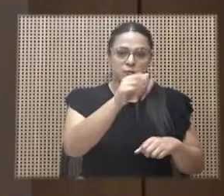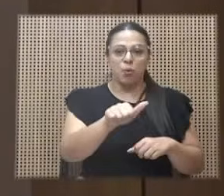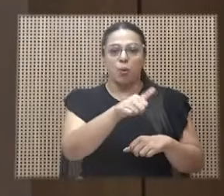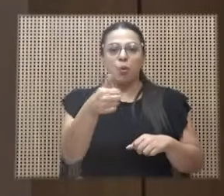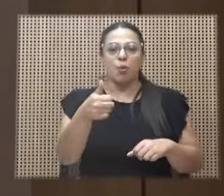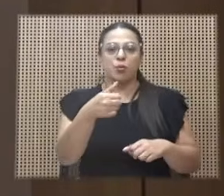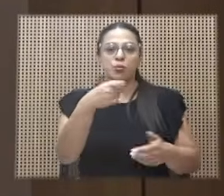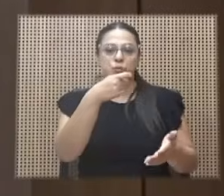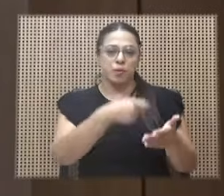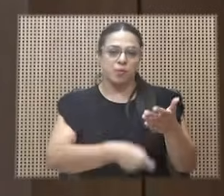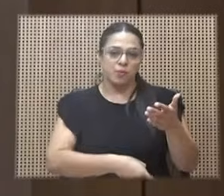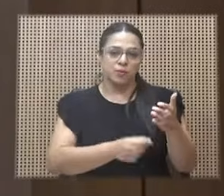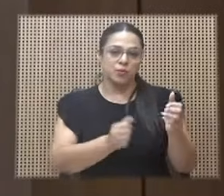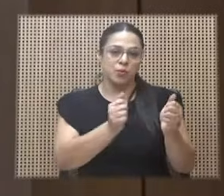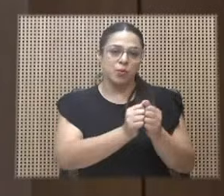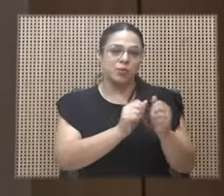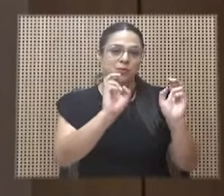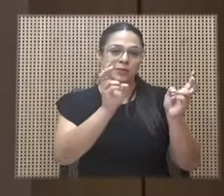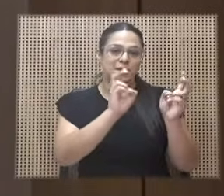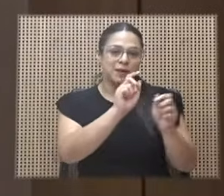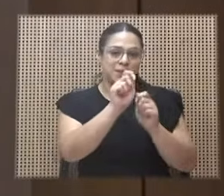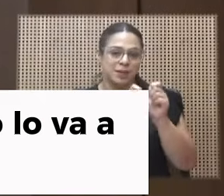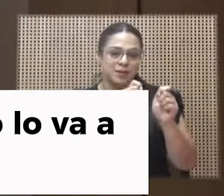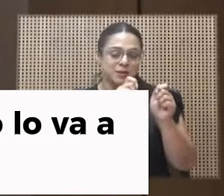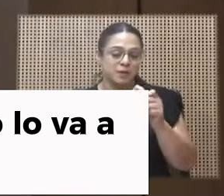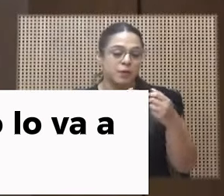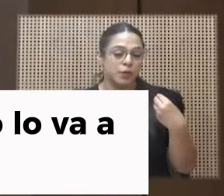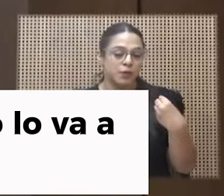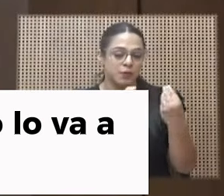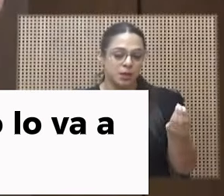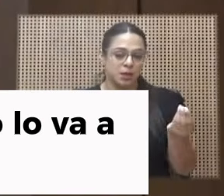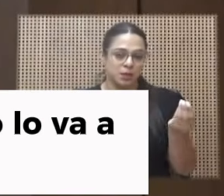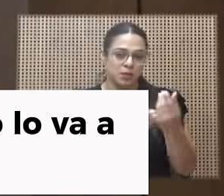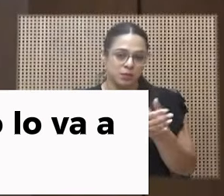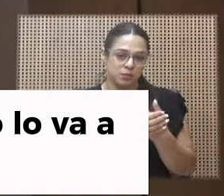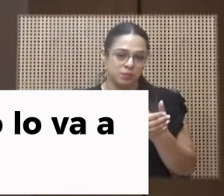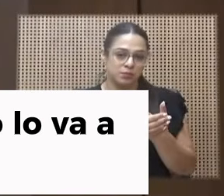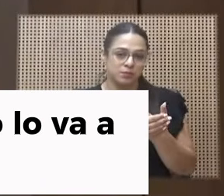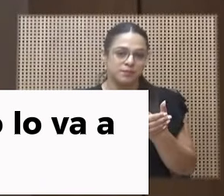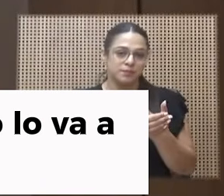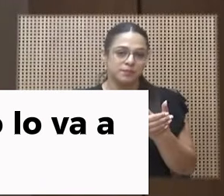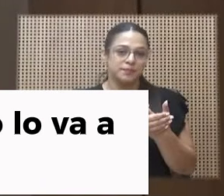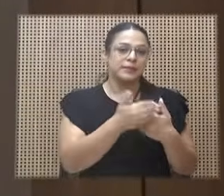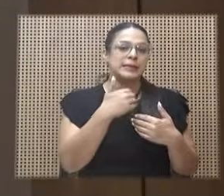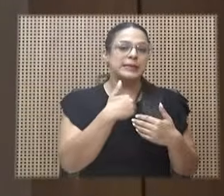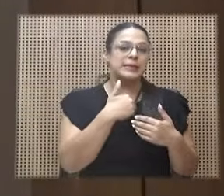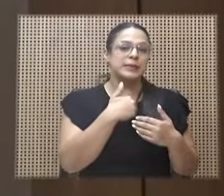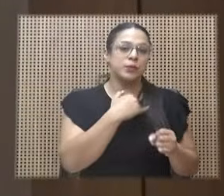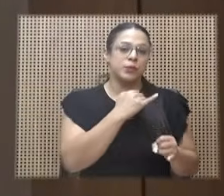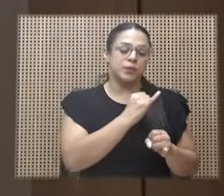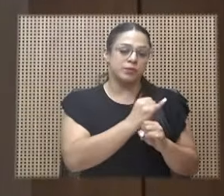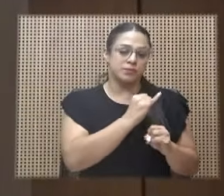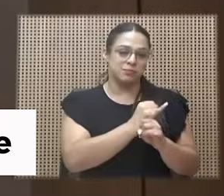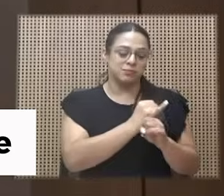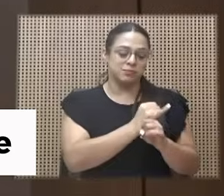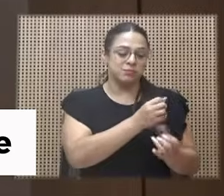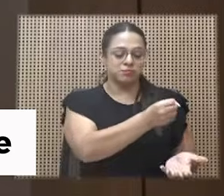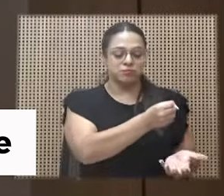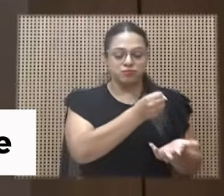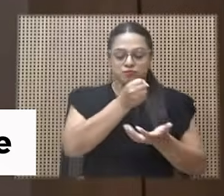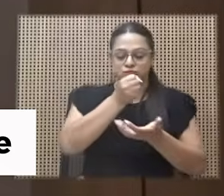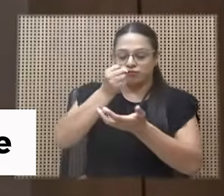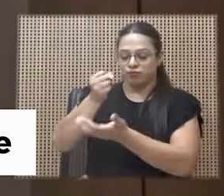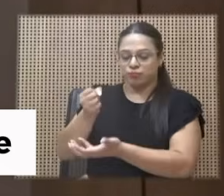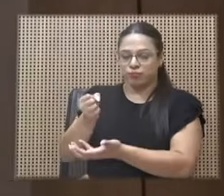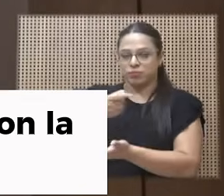sino simplemente dándole el destino, trasladándole de una entidad que ya no lo va a recibir. Me parece